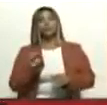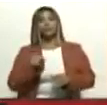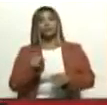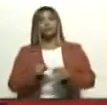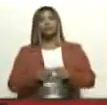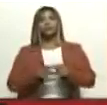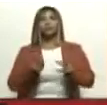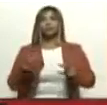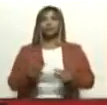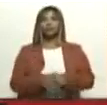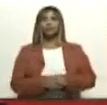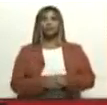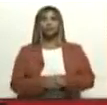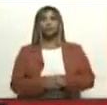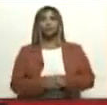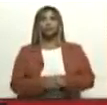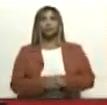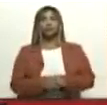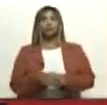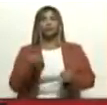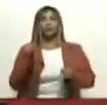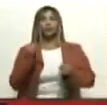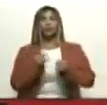aumentado. Tenemos un último